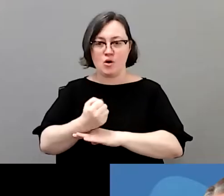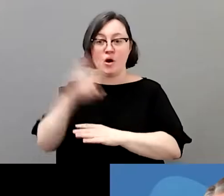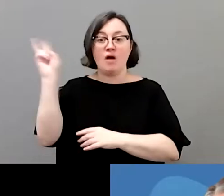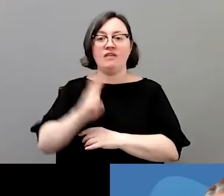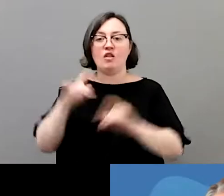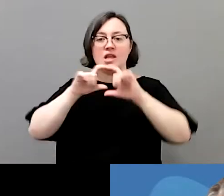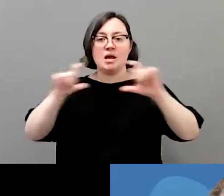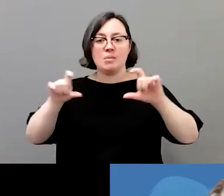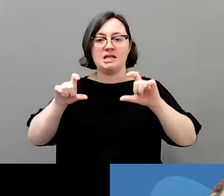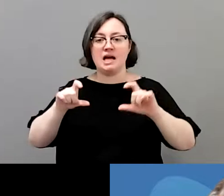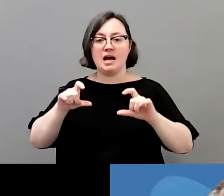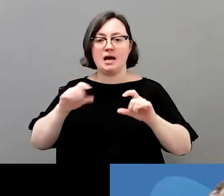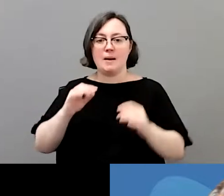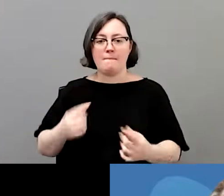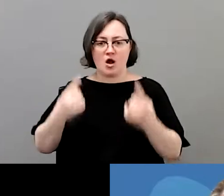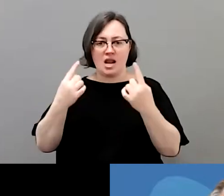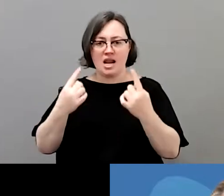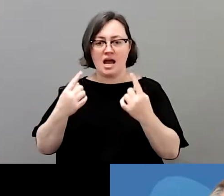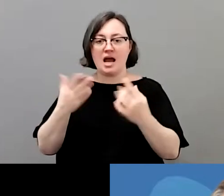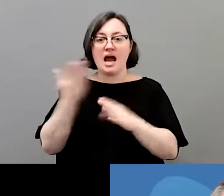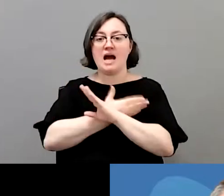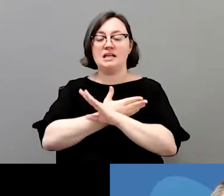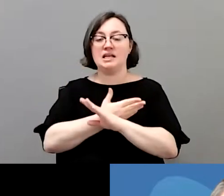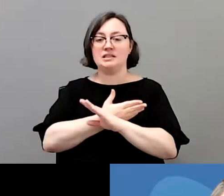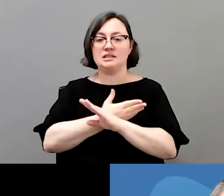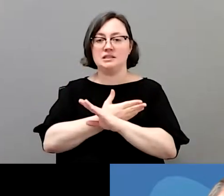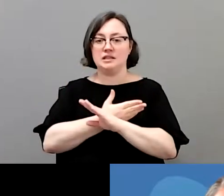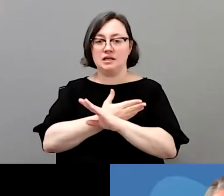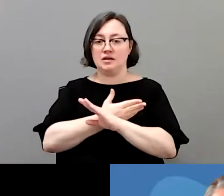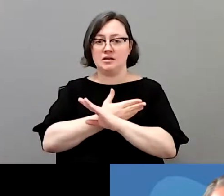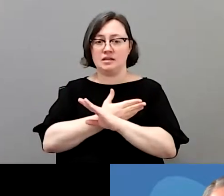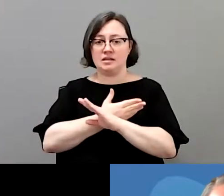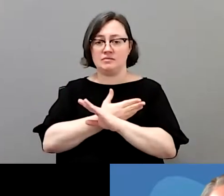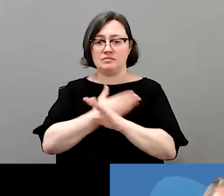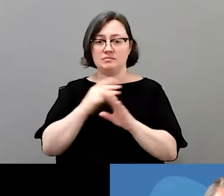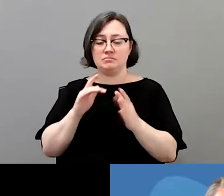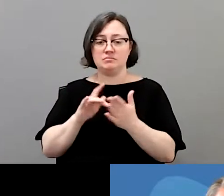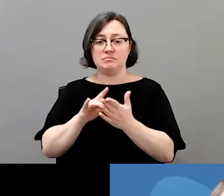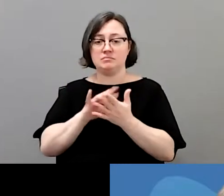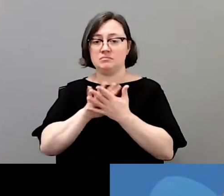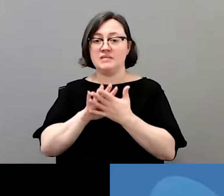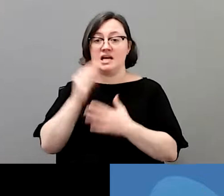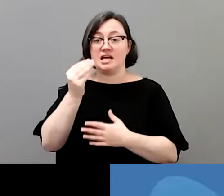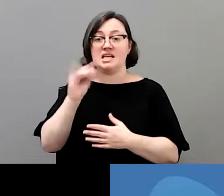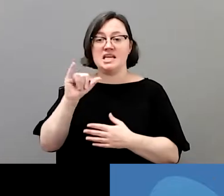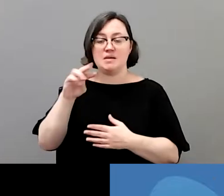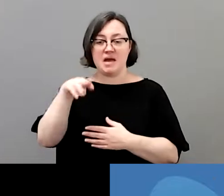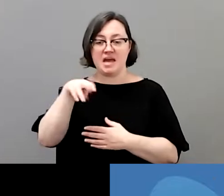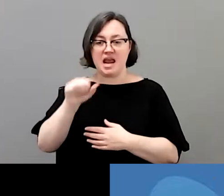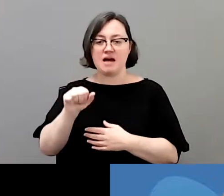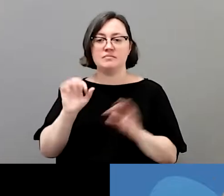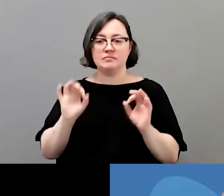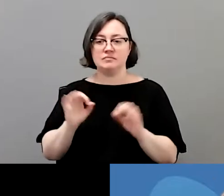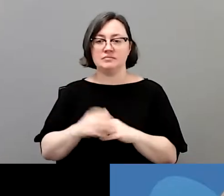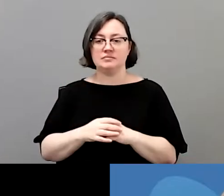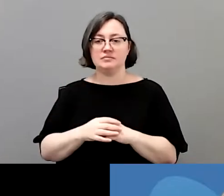empresa Quinera, anteriormente conocida como BJ Adaptaciones, y bueno, colabora con Aspace, bueno, yo